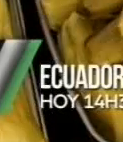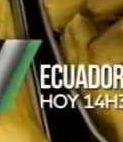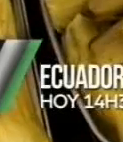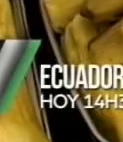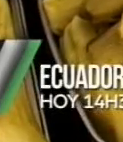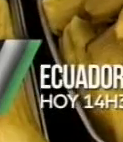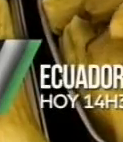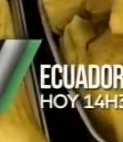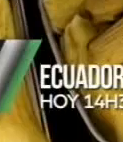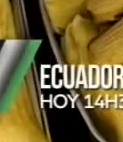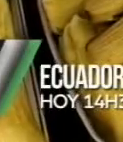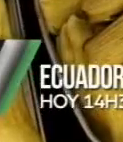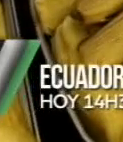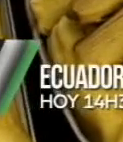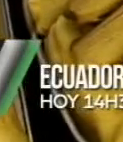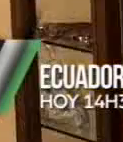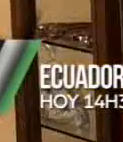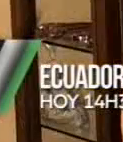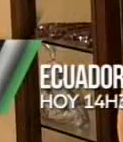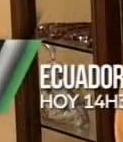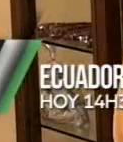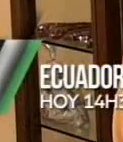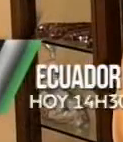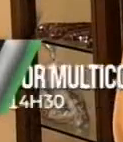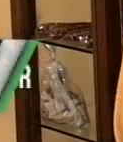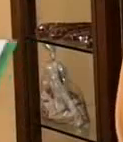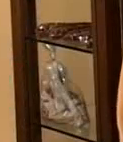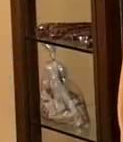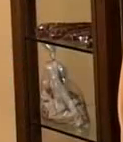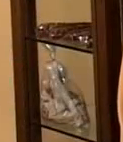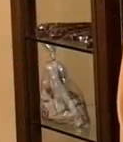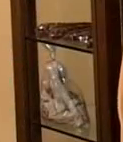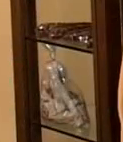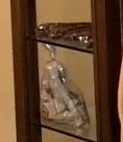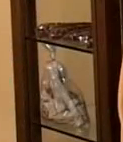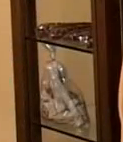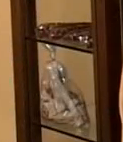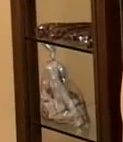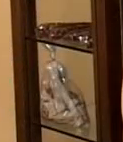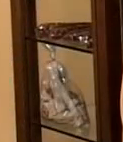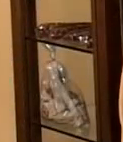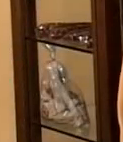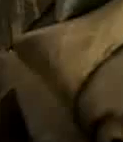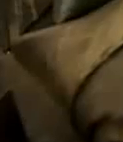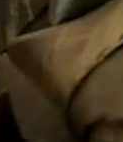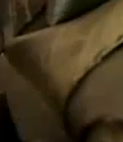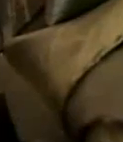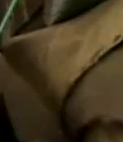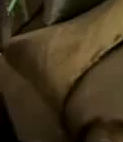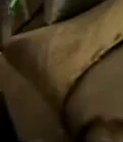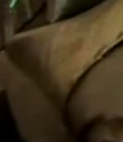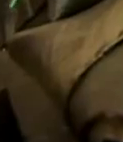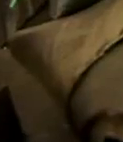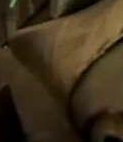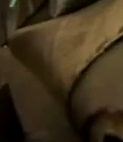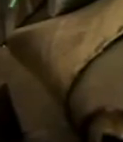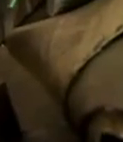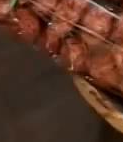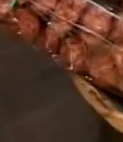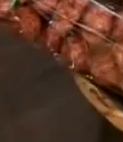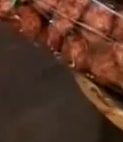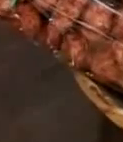tiene unos 120 años ya de antigüedad. Esto había comenzado mi bisabuela. Ecuador